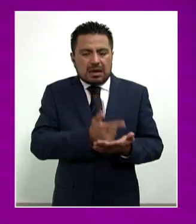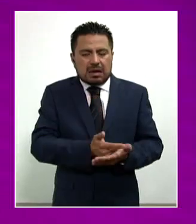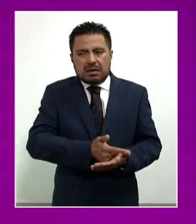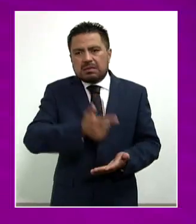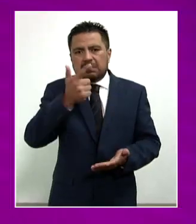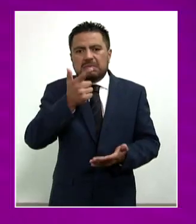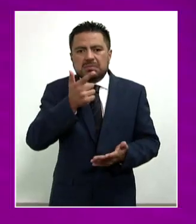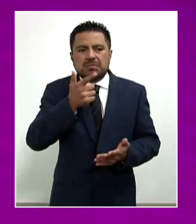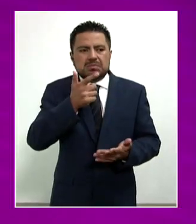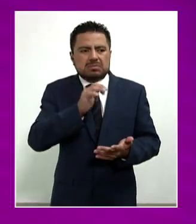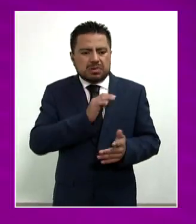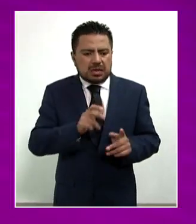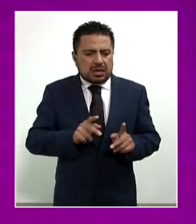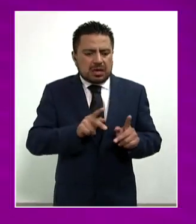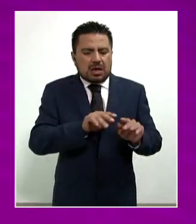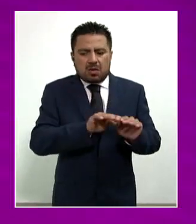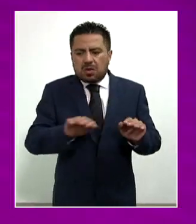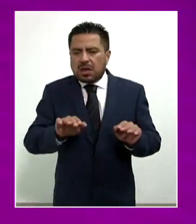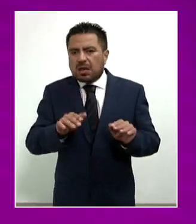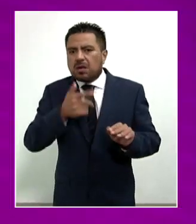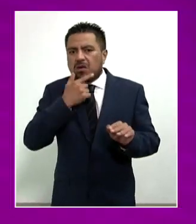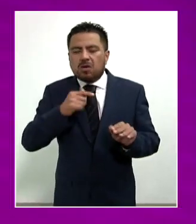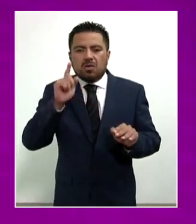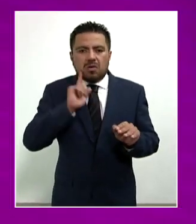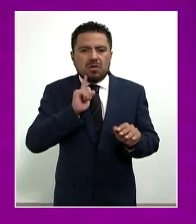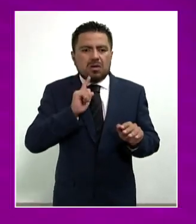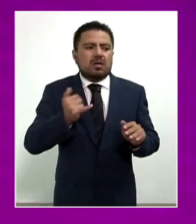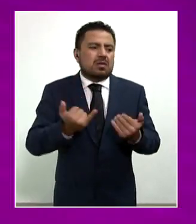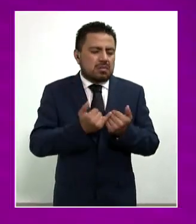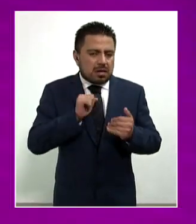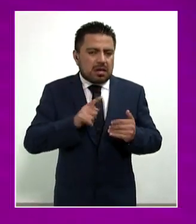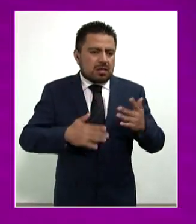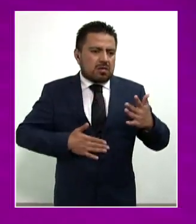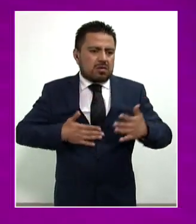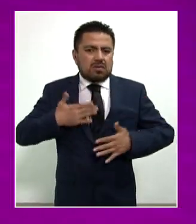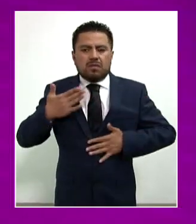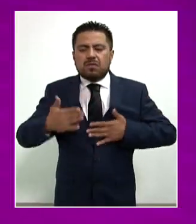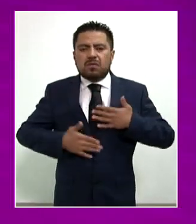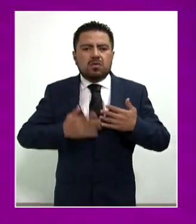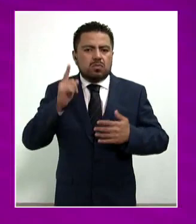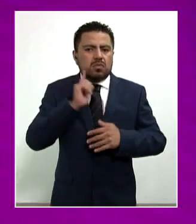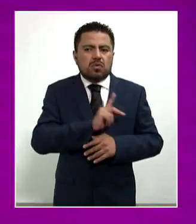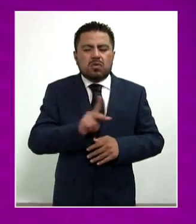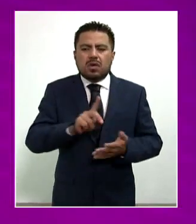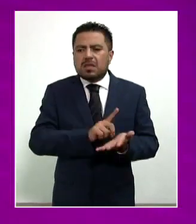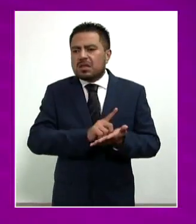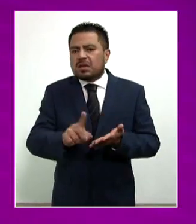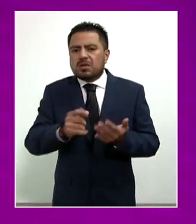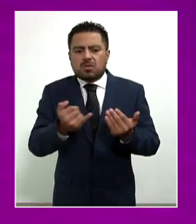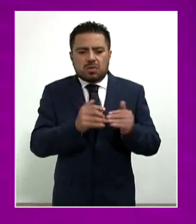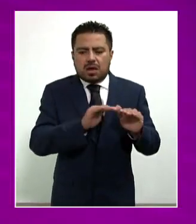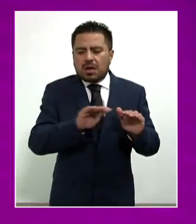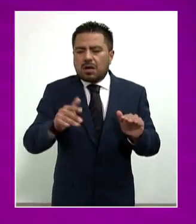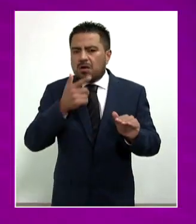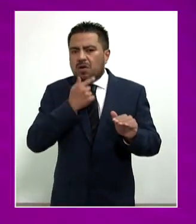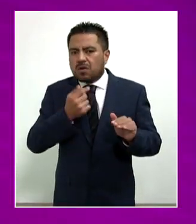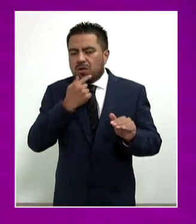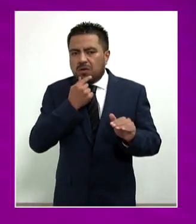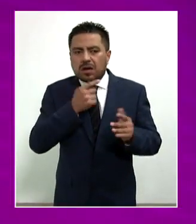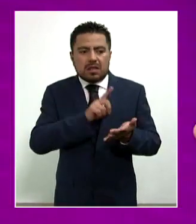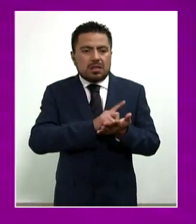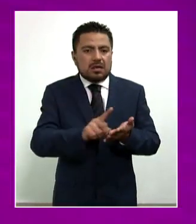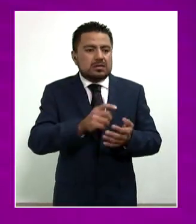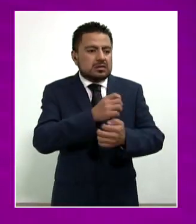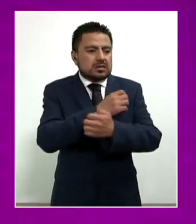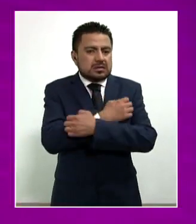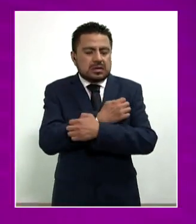una gran brecha a la igualdad de género y al disfrute de las mujeres de sus derechos en igualdad de condiciones que los hombres. Desde el derecho a